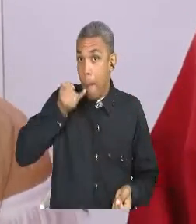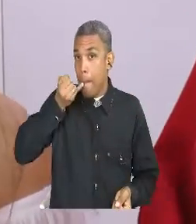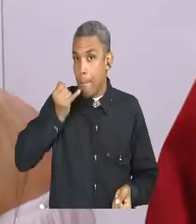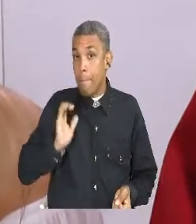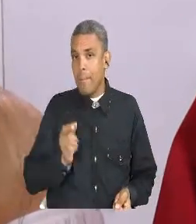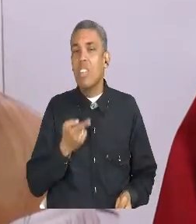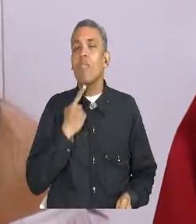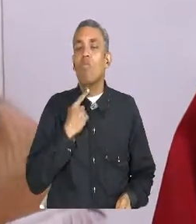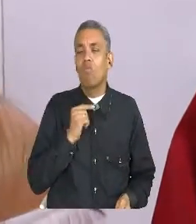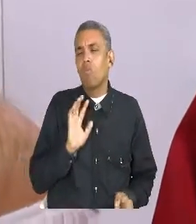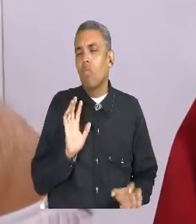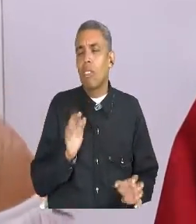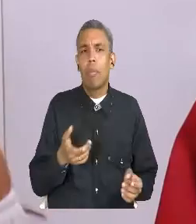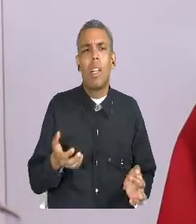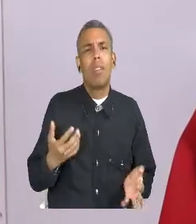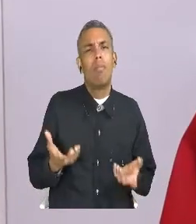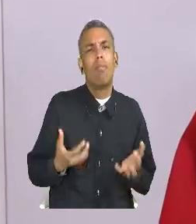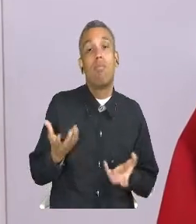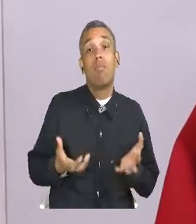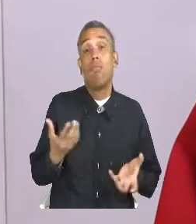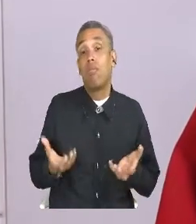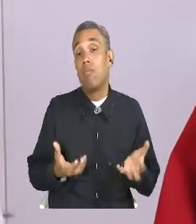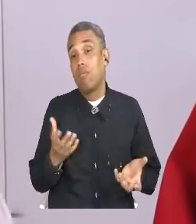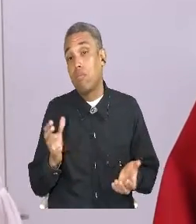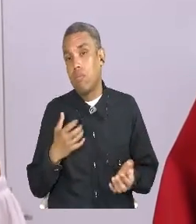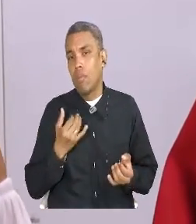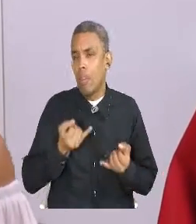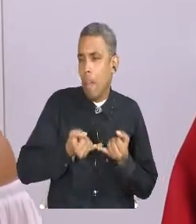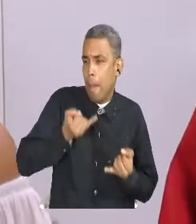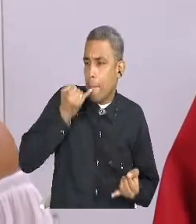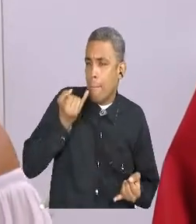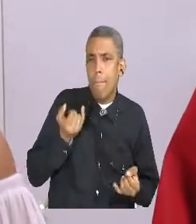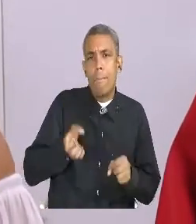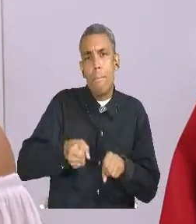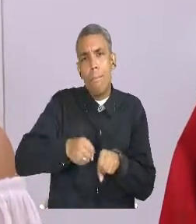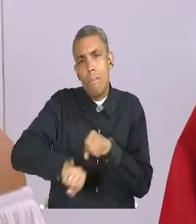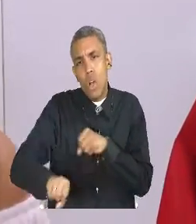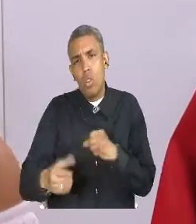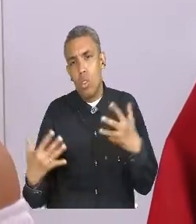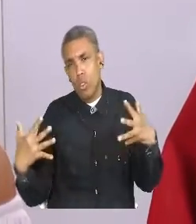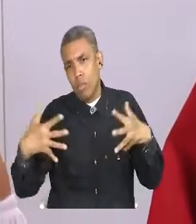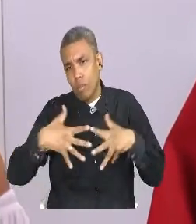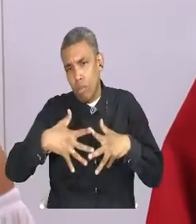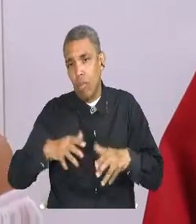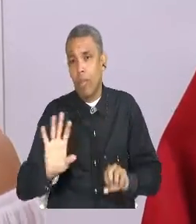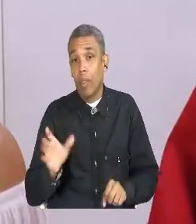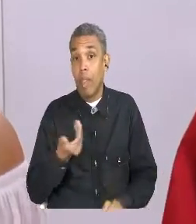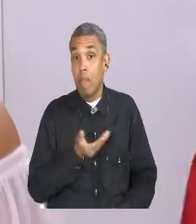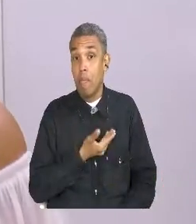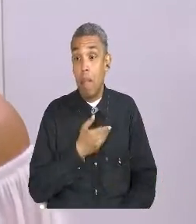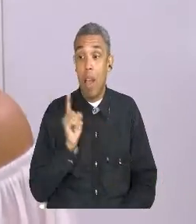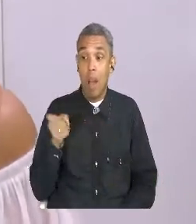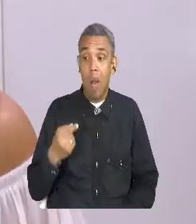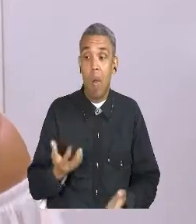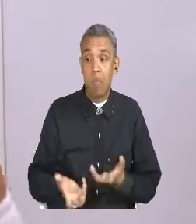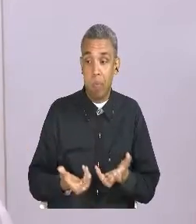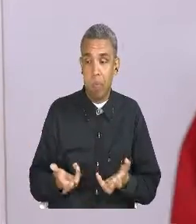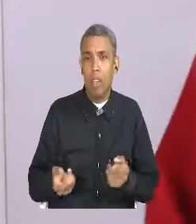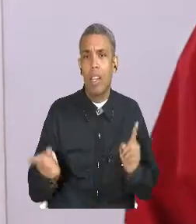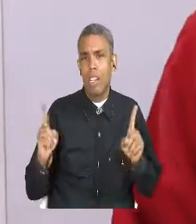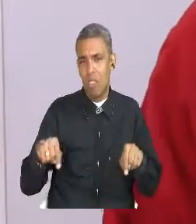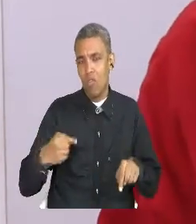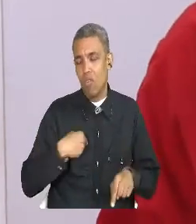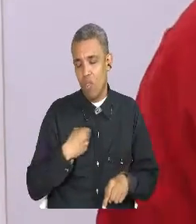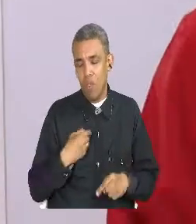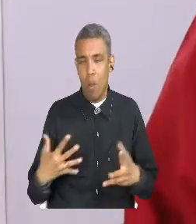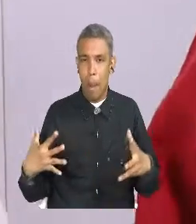así como lo que cocino. Lo especial, espaguetes con pollo, solo me gustan los que hace mi mamá y los que hago yo. Ah, bueno, a ella le encanta